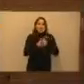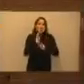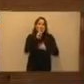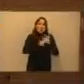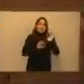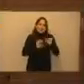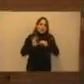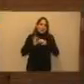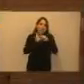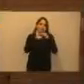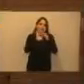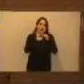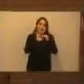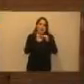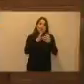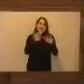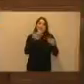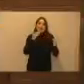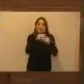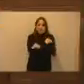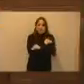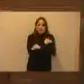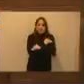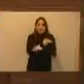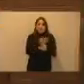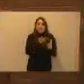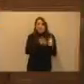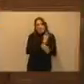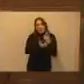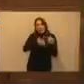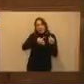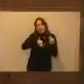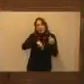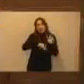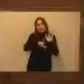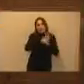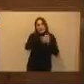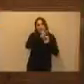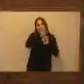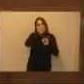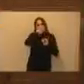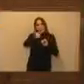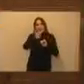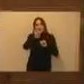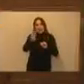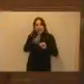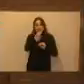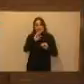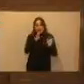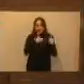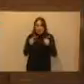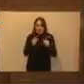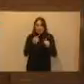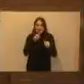en materia de incompatibilidades, adelantándonos de alguna forma a la Ley 3/2015 de 30 de marzo, reguladora del ejercicio de alto